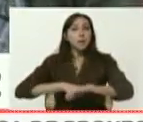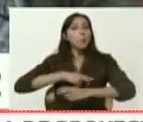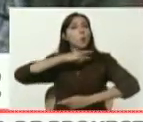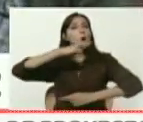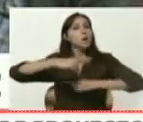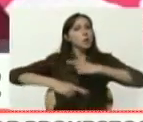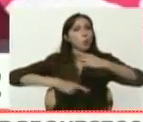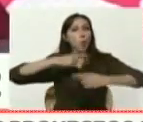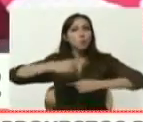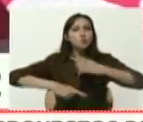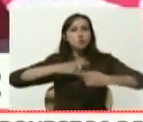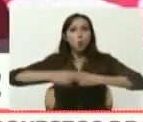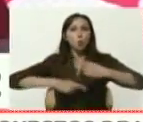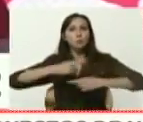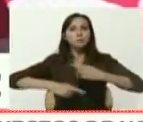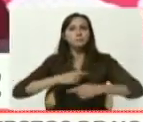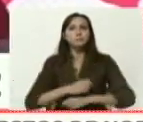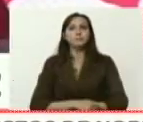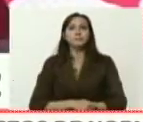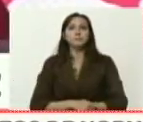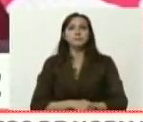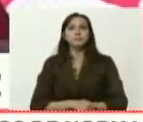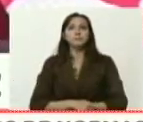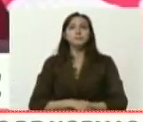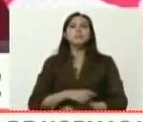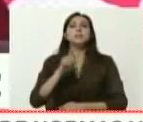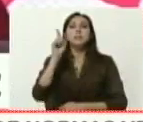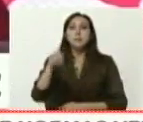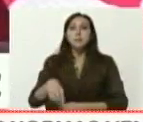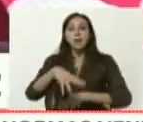revolución y de acompañar